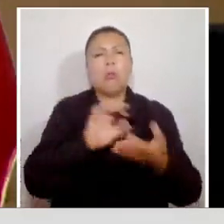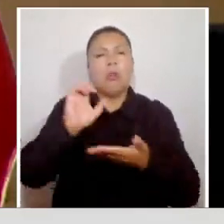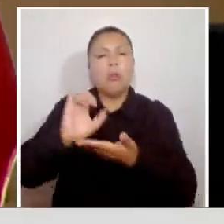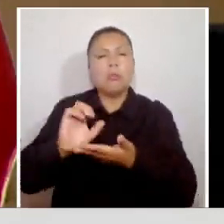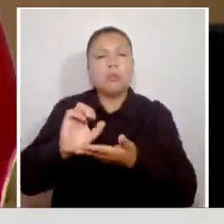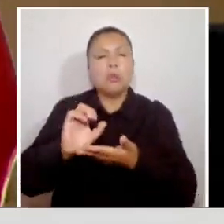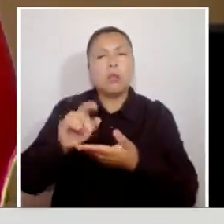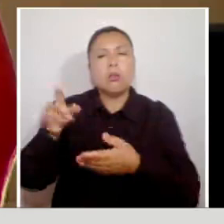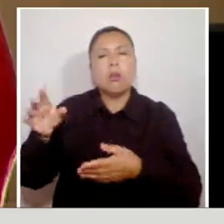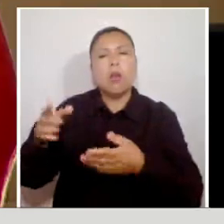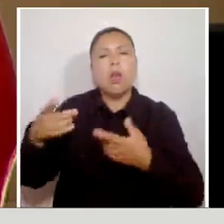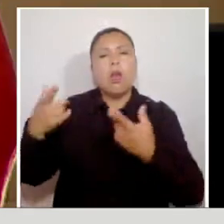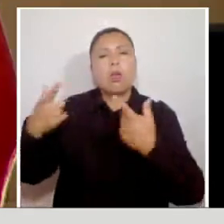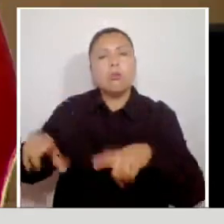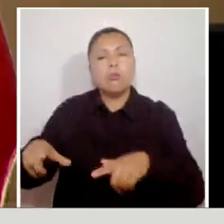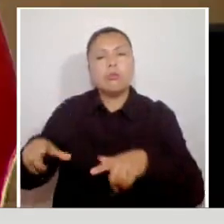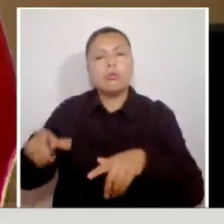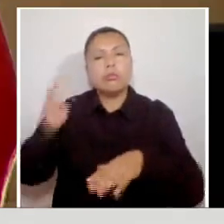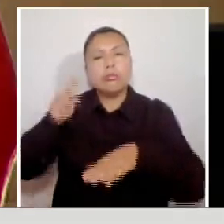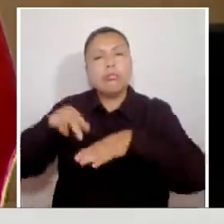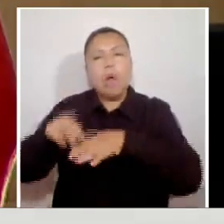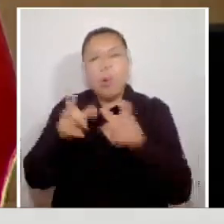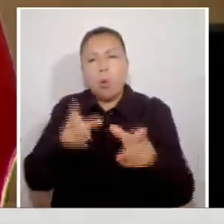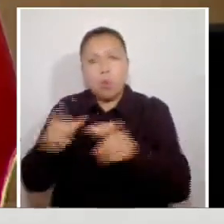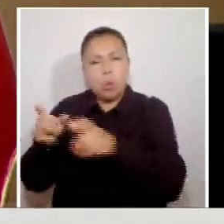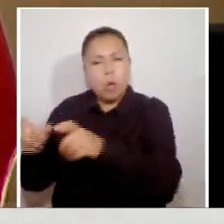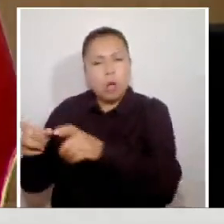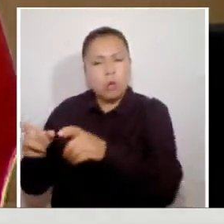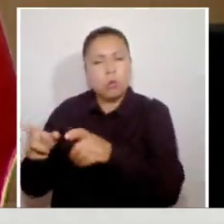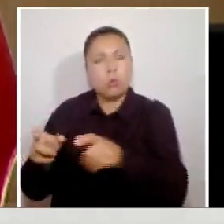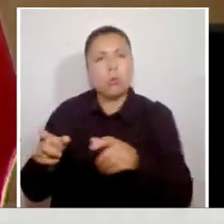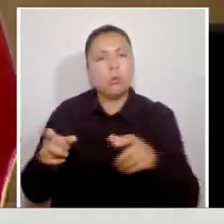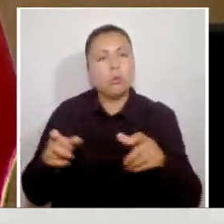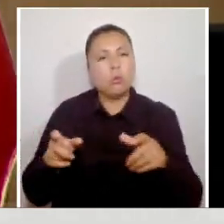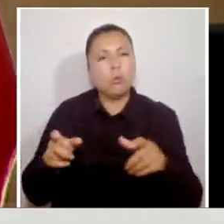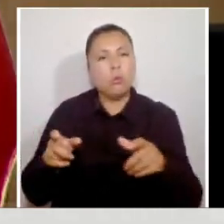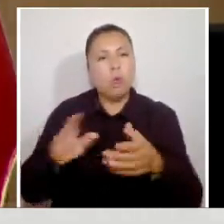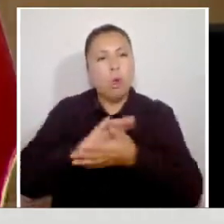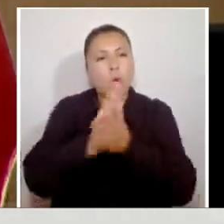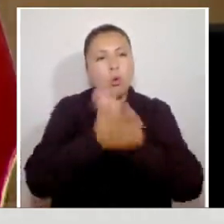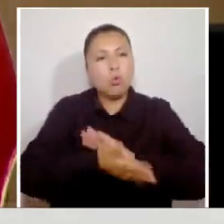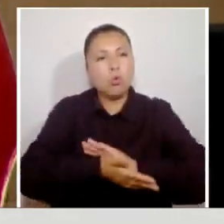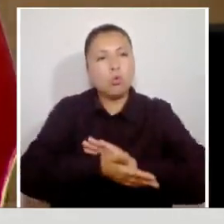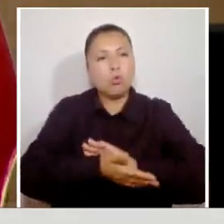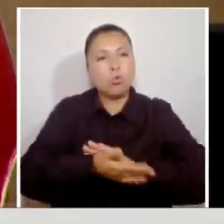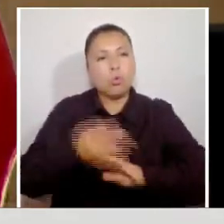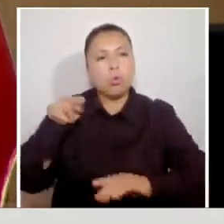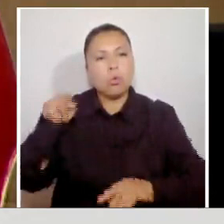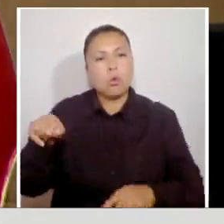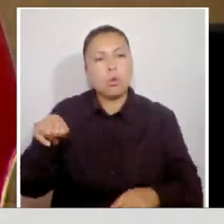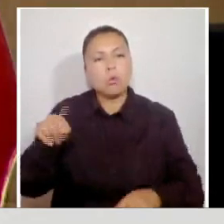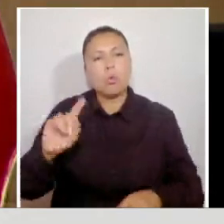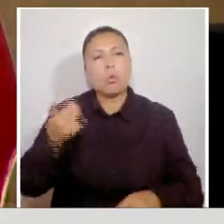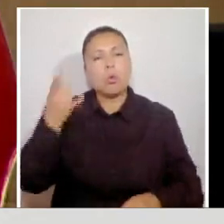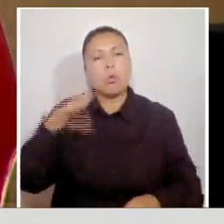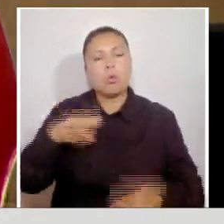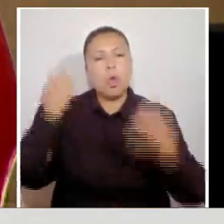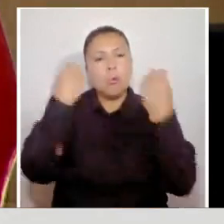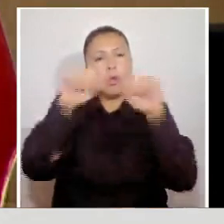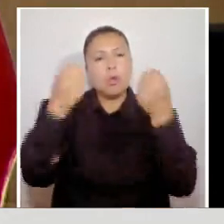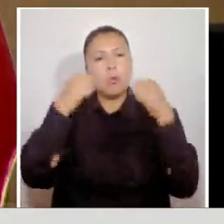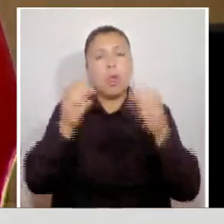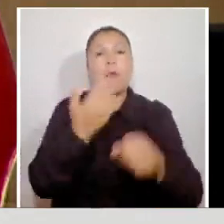dirección general de movilización controlando todo este espectro que no es solamente deportivo también